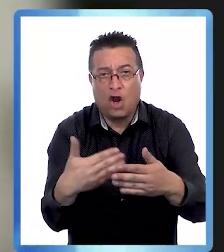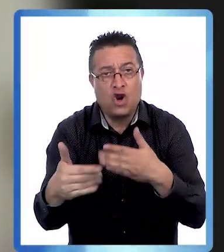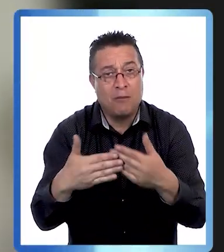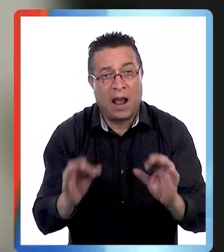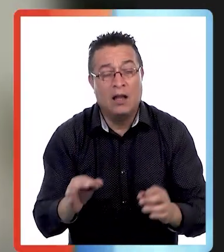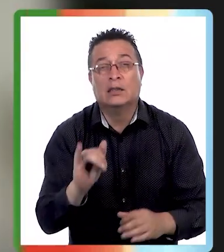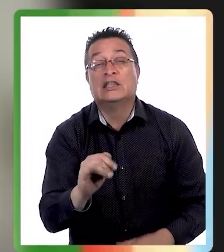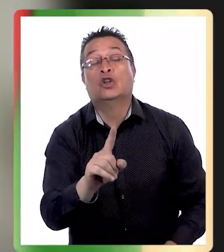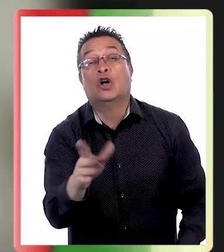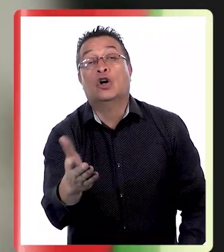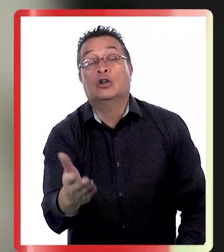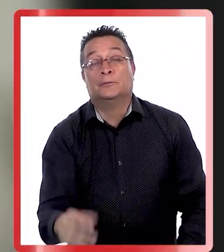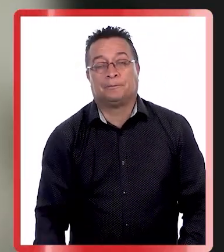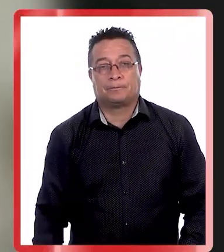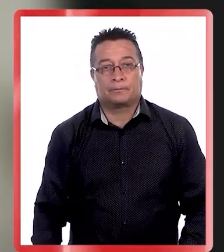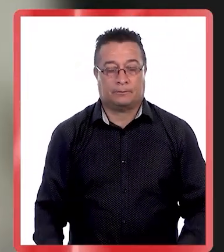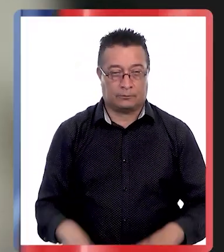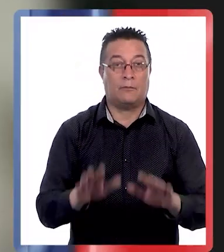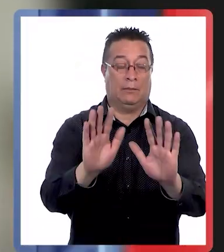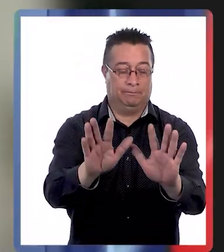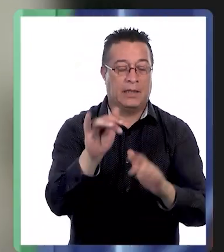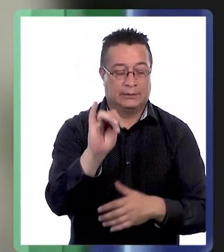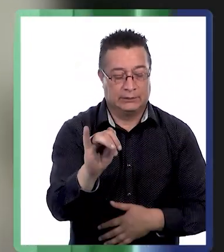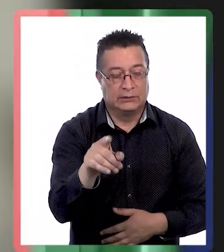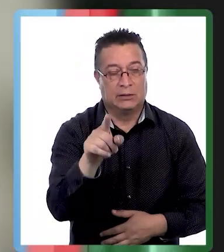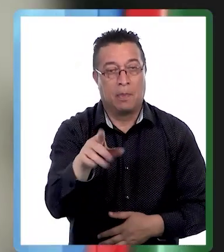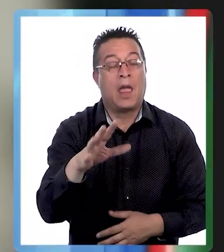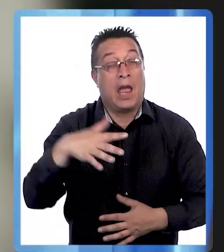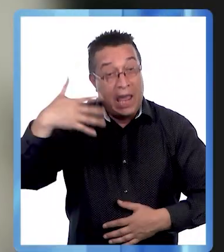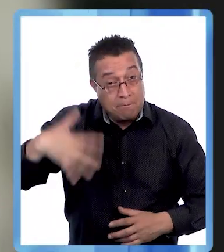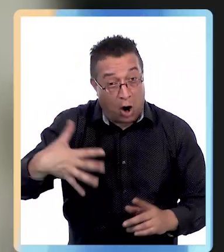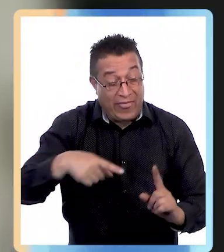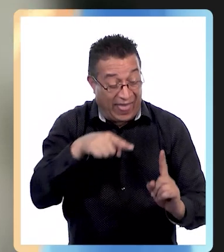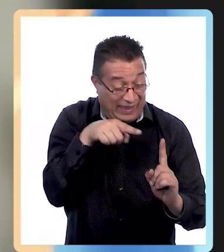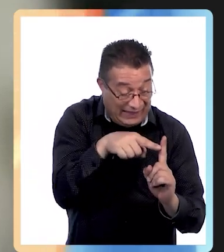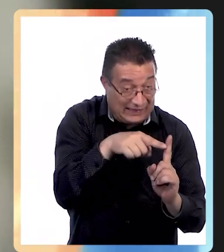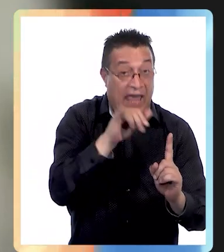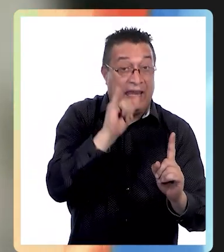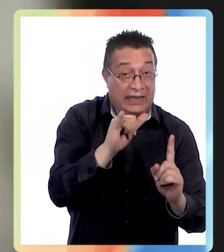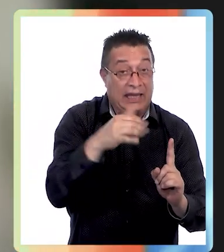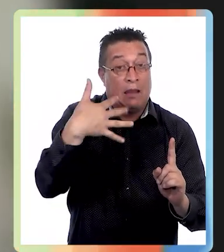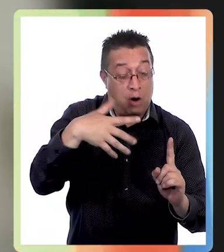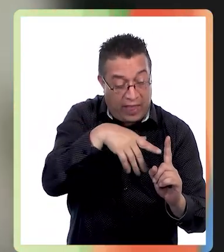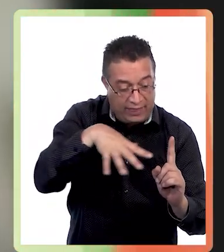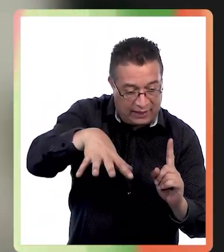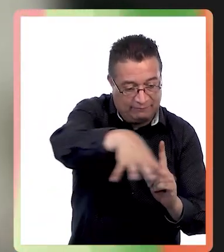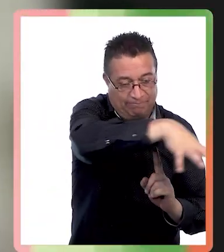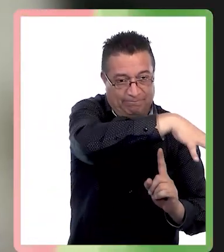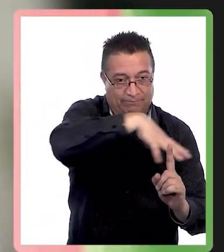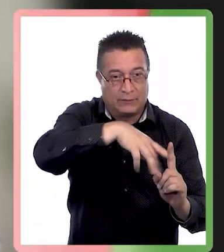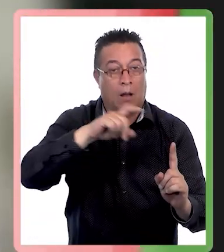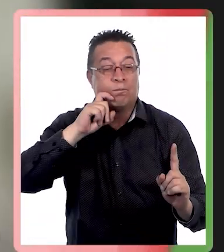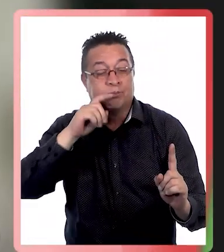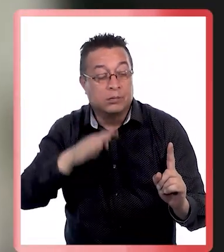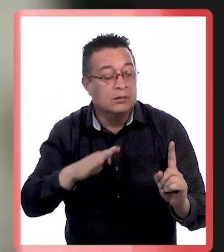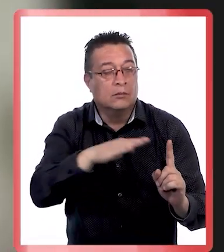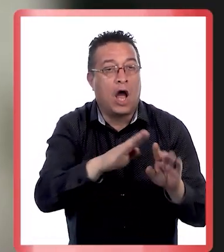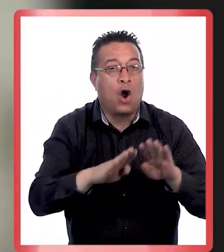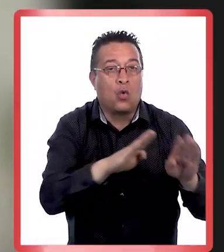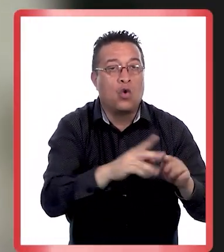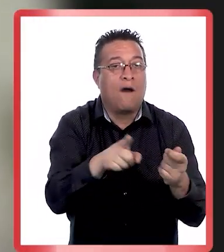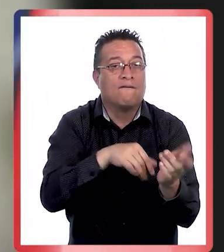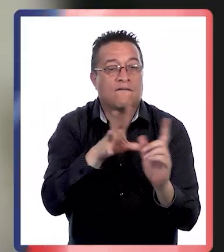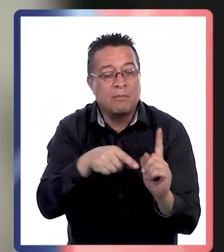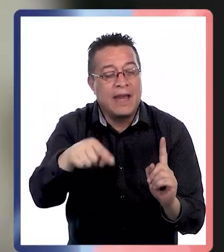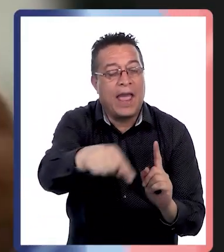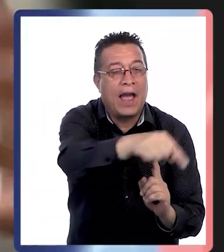Exactamente. Para nosotros tan importante como el paciente es su entorno. Es el cuidador, es la familia o es quien